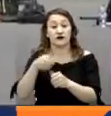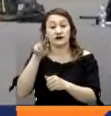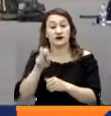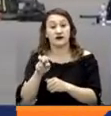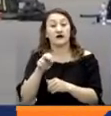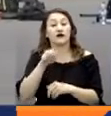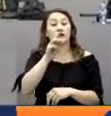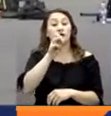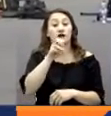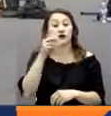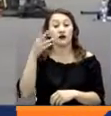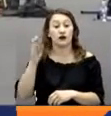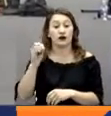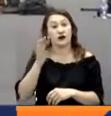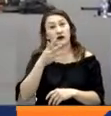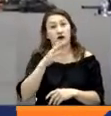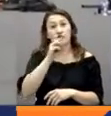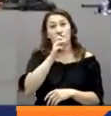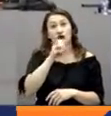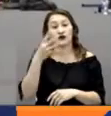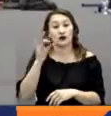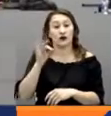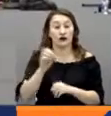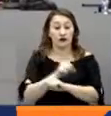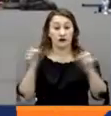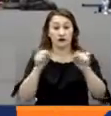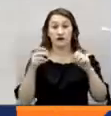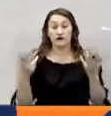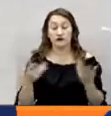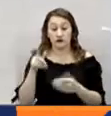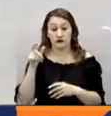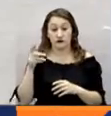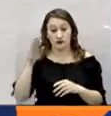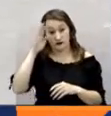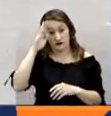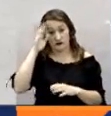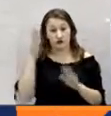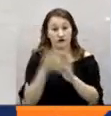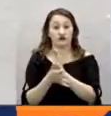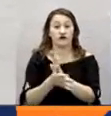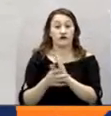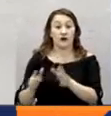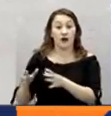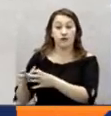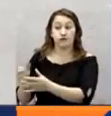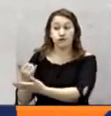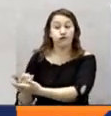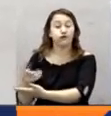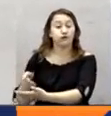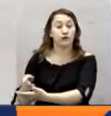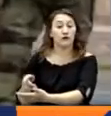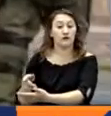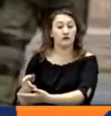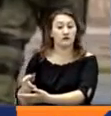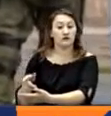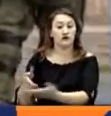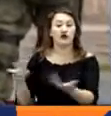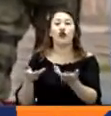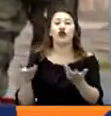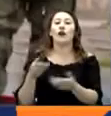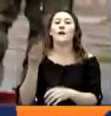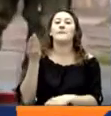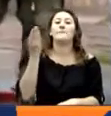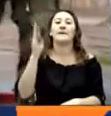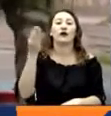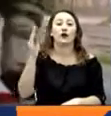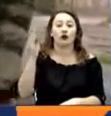las 8:40 de la mañana la policía recibió un reporte sobre un paquete sospechoso que se encontraba en uno de los baños de un